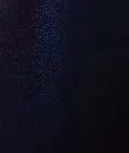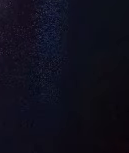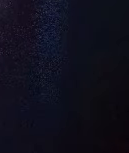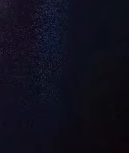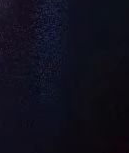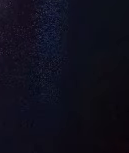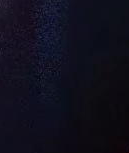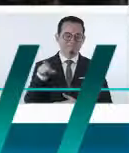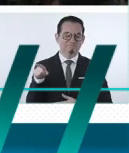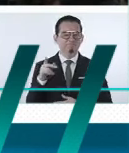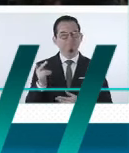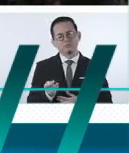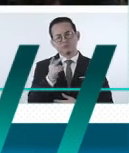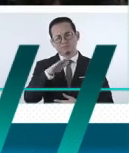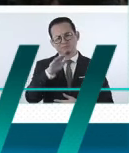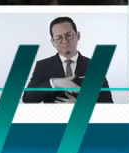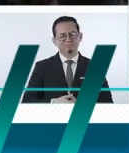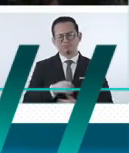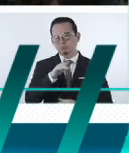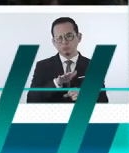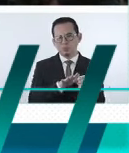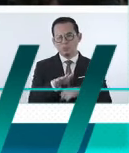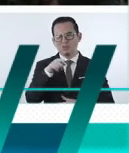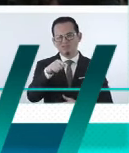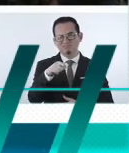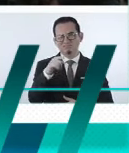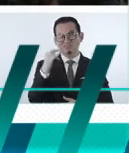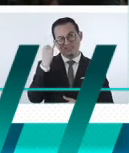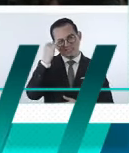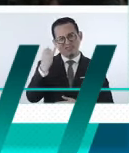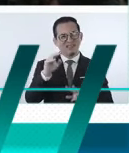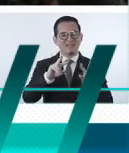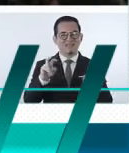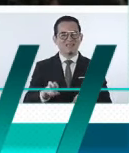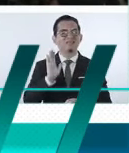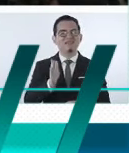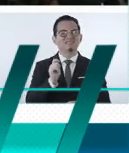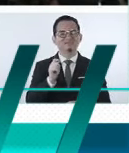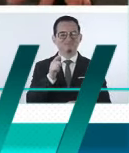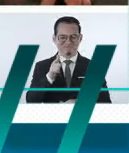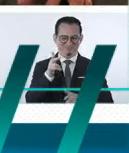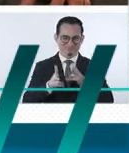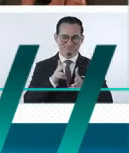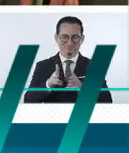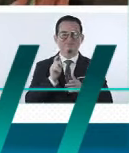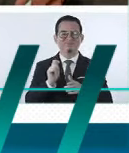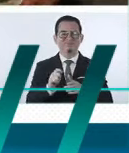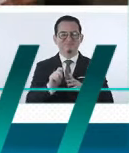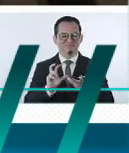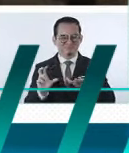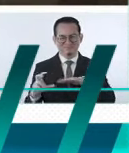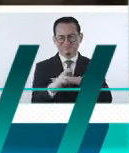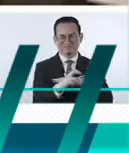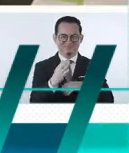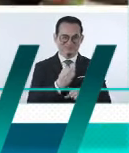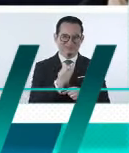Tren Maya, que qué pensaba hacer con él. Bueno, la primera parte de su respuesta, hay una